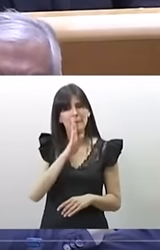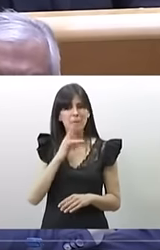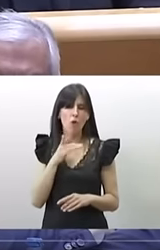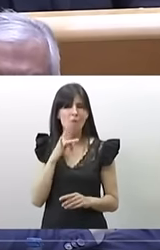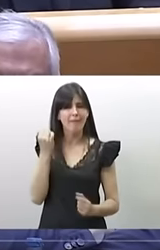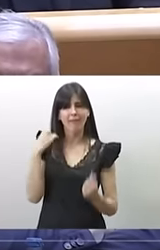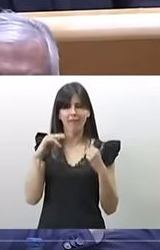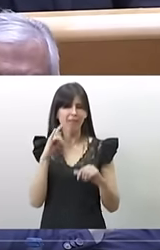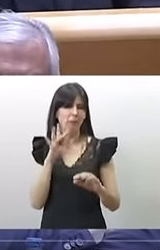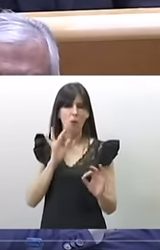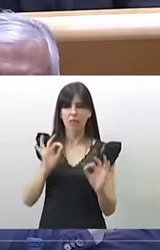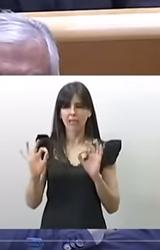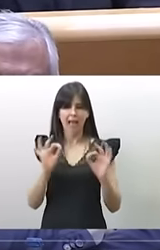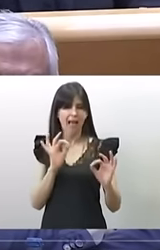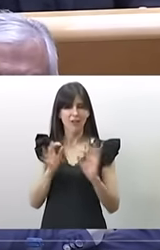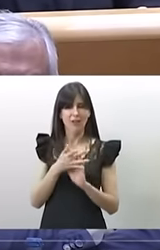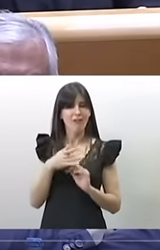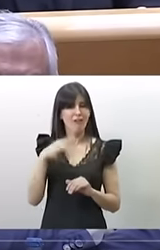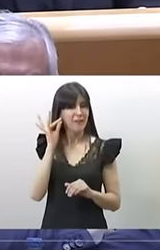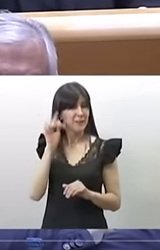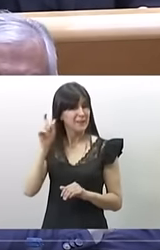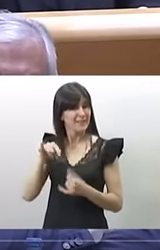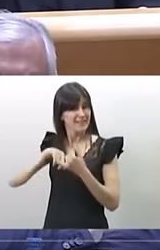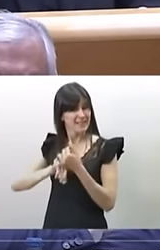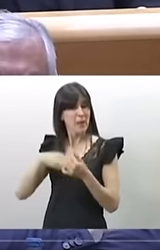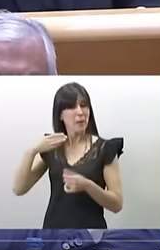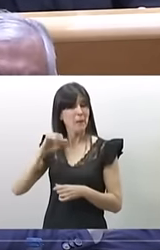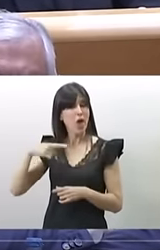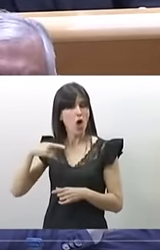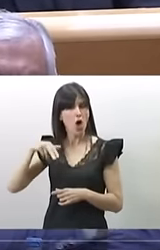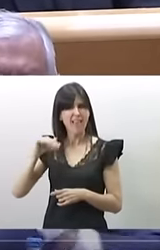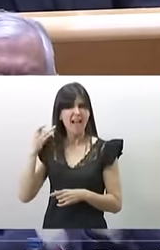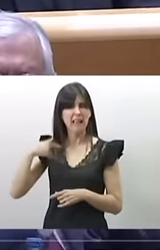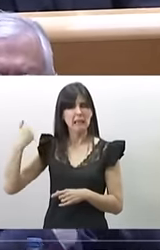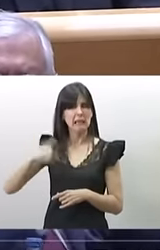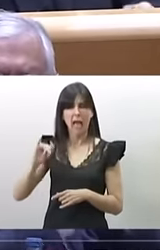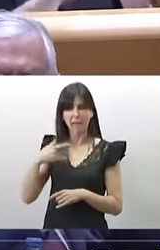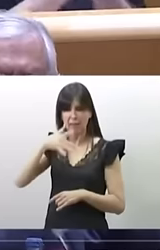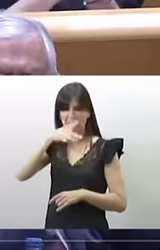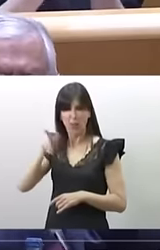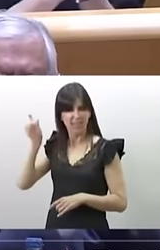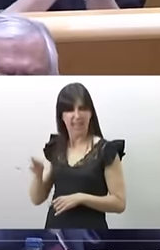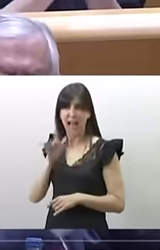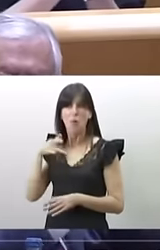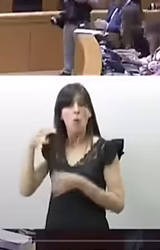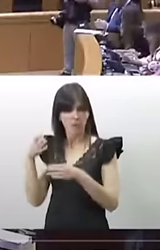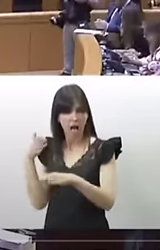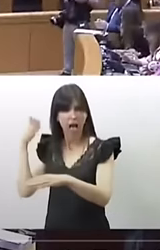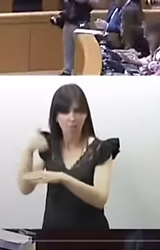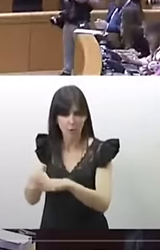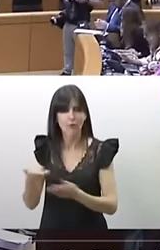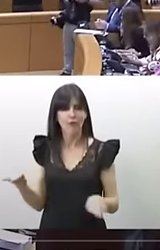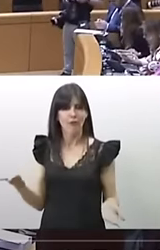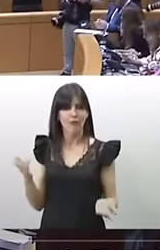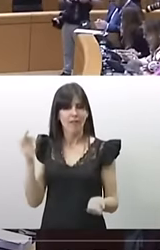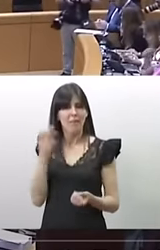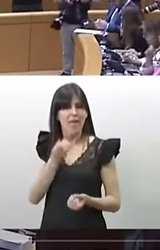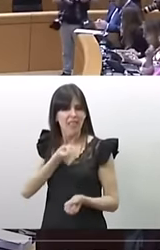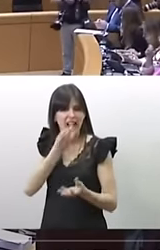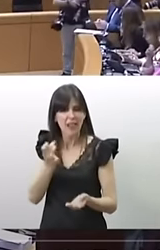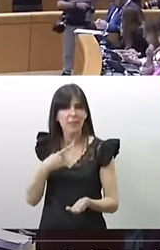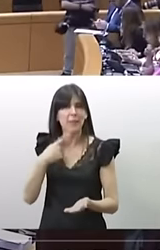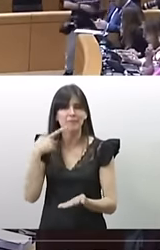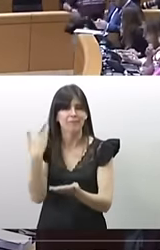teatrillo victimista que la señora Begoña Gómez ya estaba imputada e irá al juzgado a declarar, a